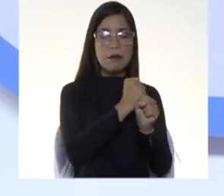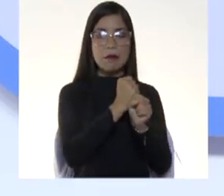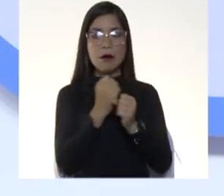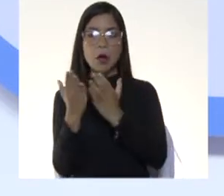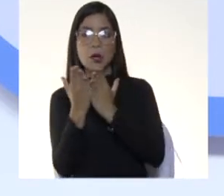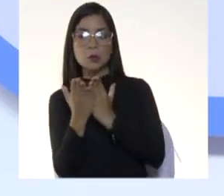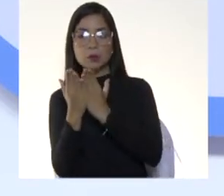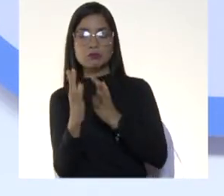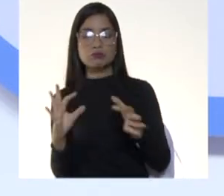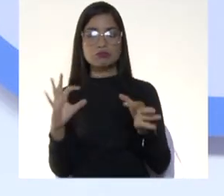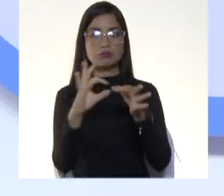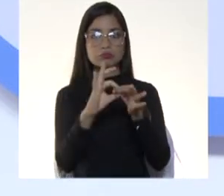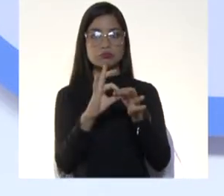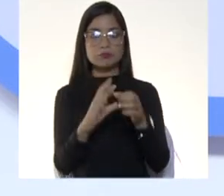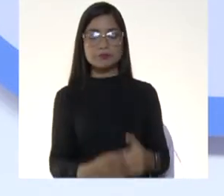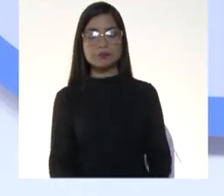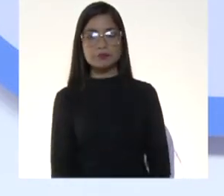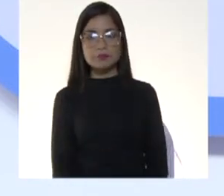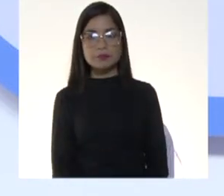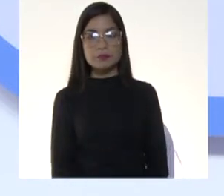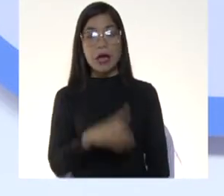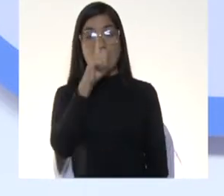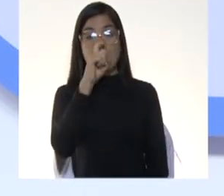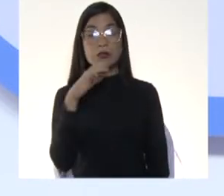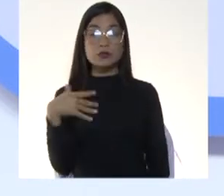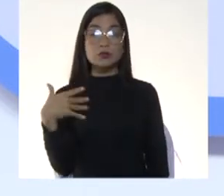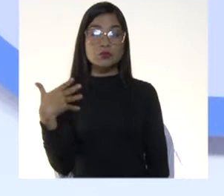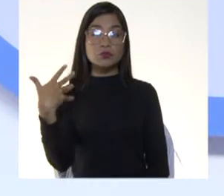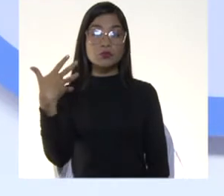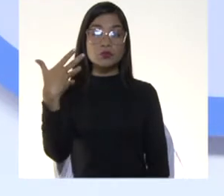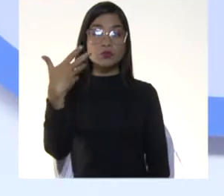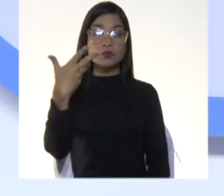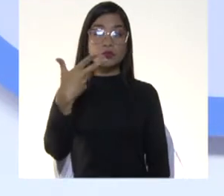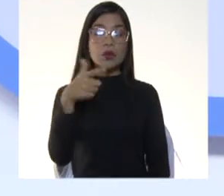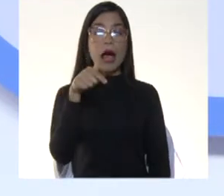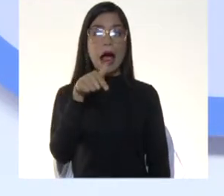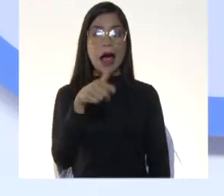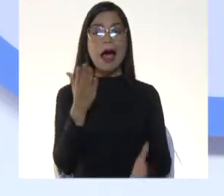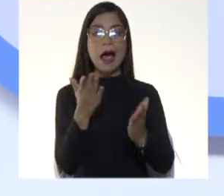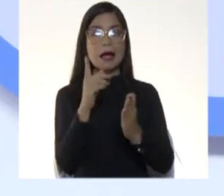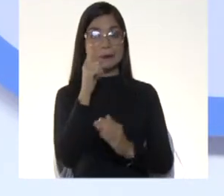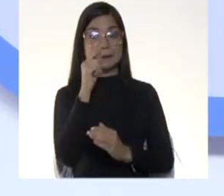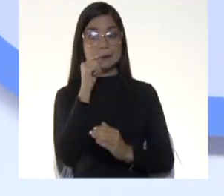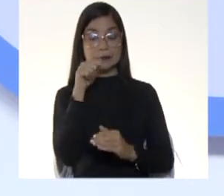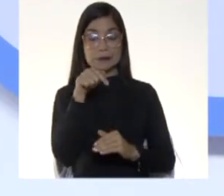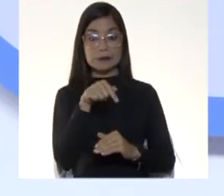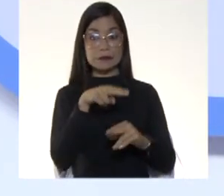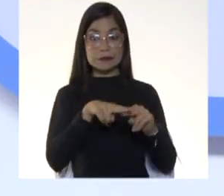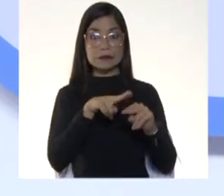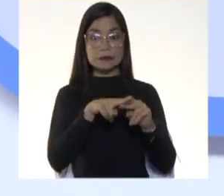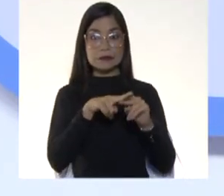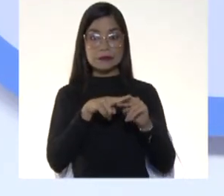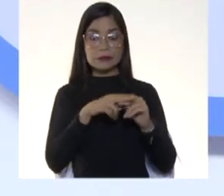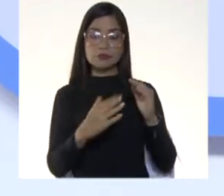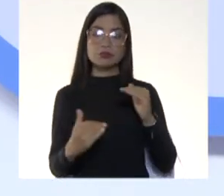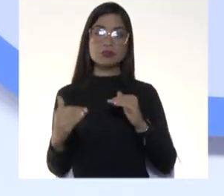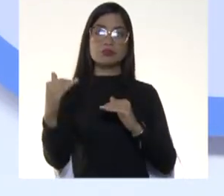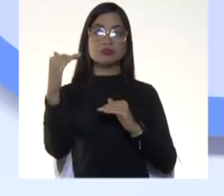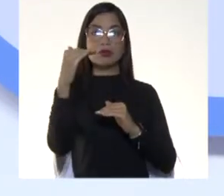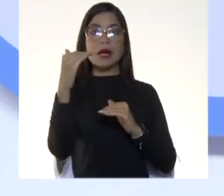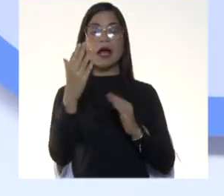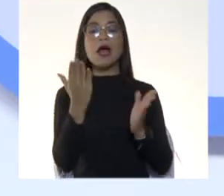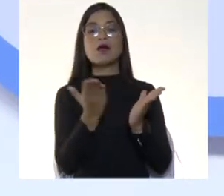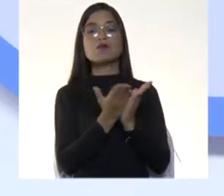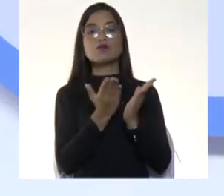años después, ese personaje estudia en una escuela técnica que se llama José de San Martín. Estudiando en esa escuela se